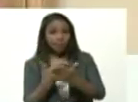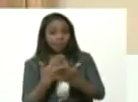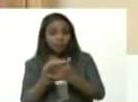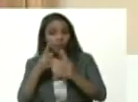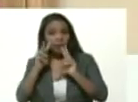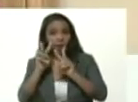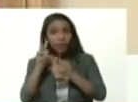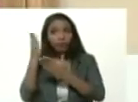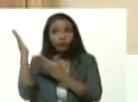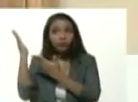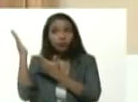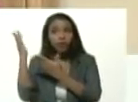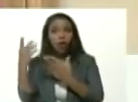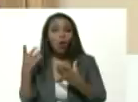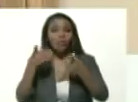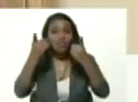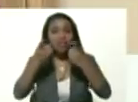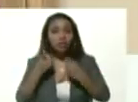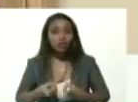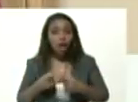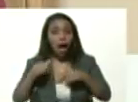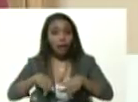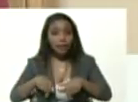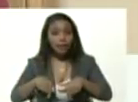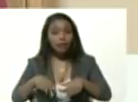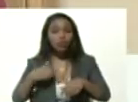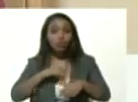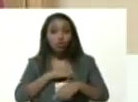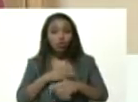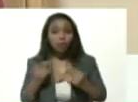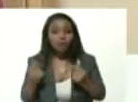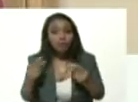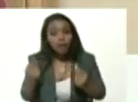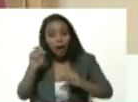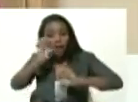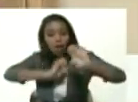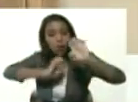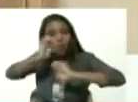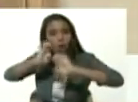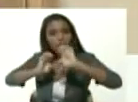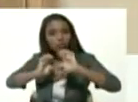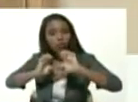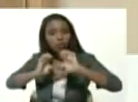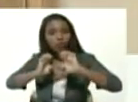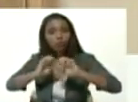un conjunto de decisiones que estamos nosotros activando, evaluando y activando.